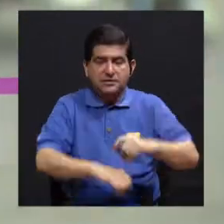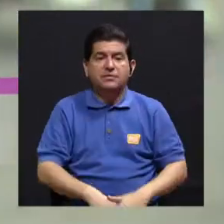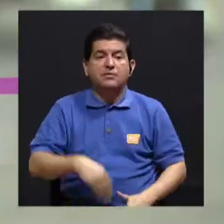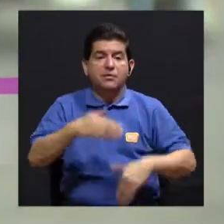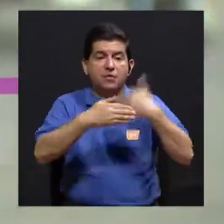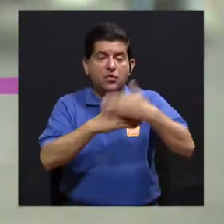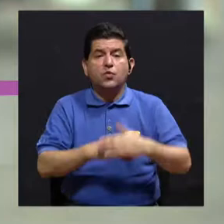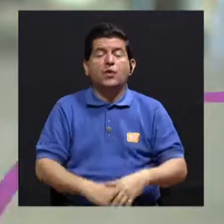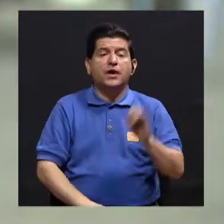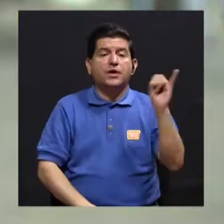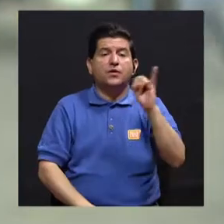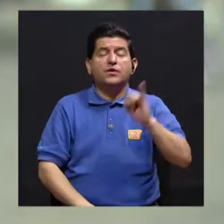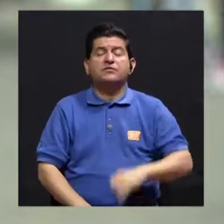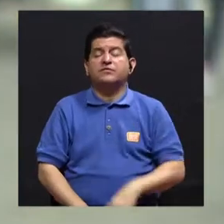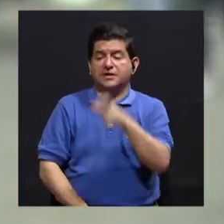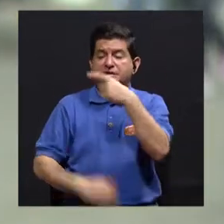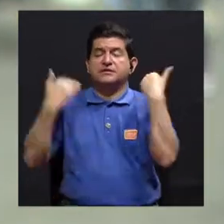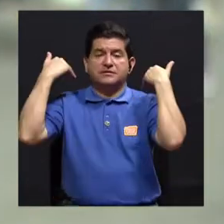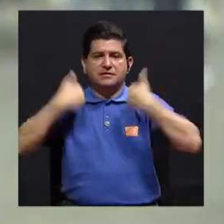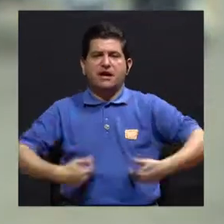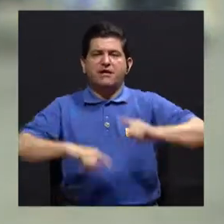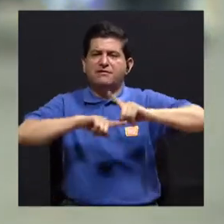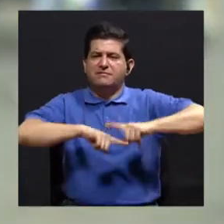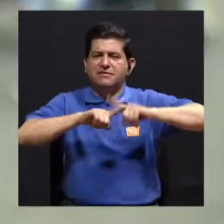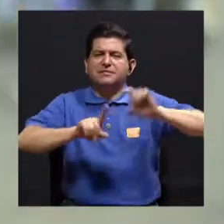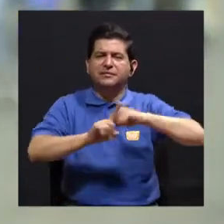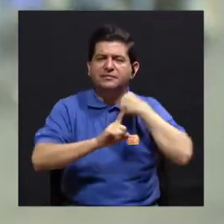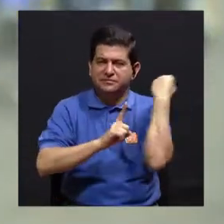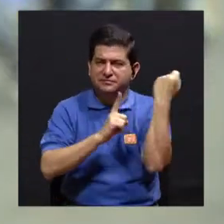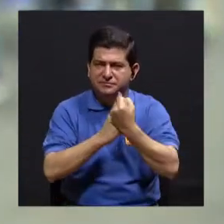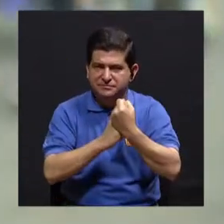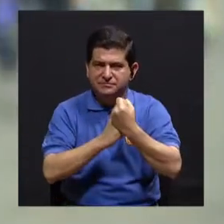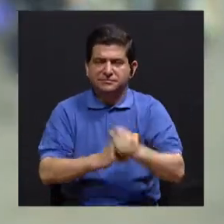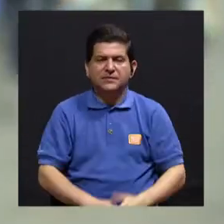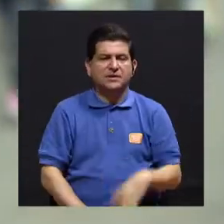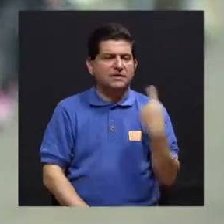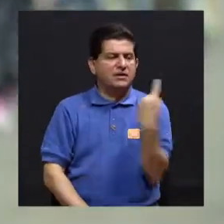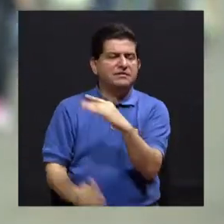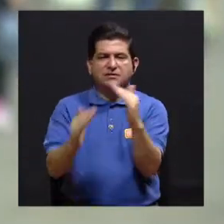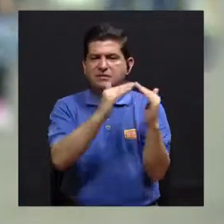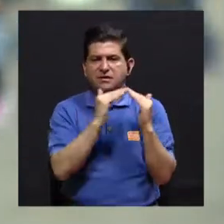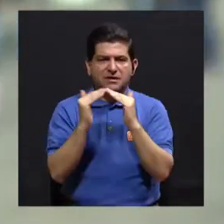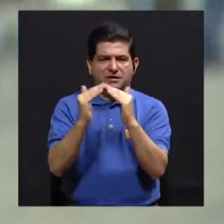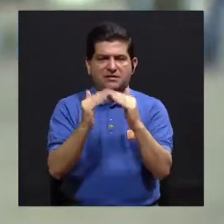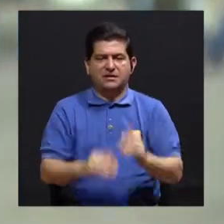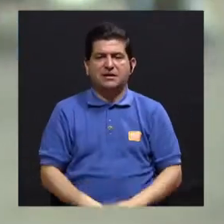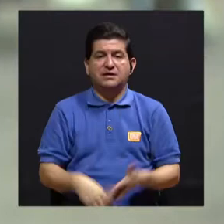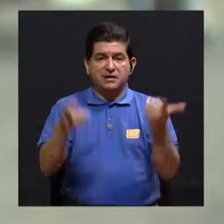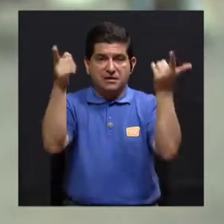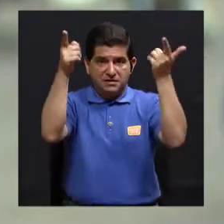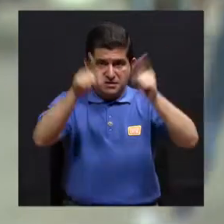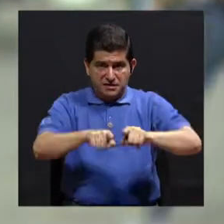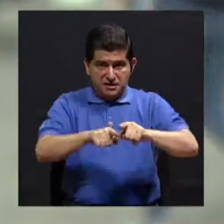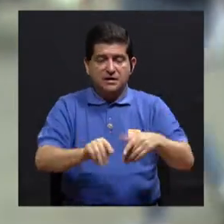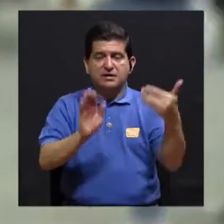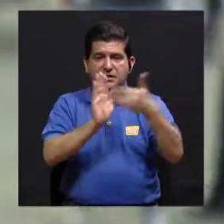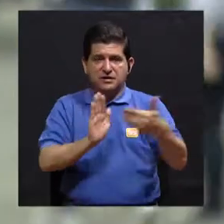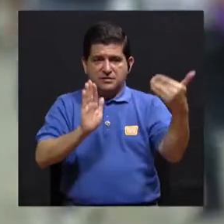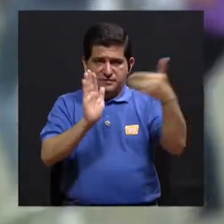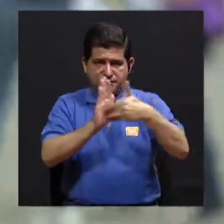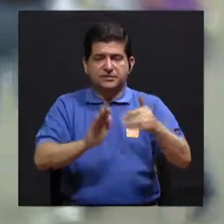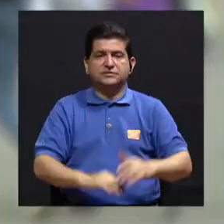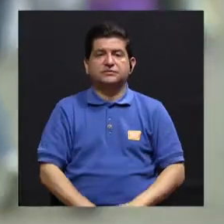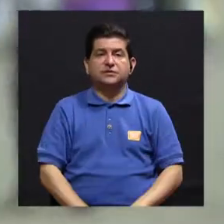tierra para poder ser infectantes para el ser humano. Entonces depende mucho de las condiciones propias de cada población que vaya a